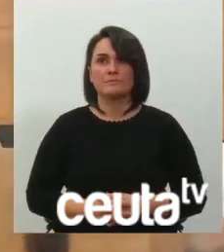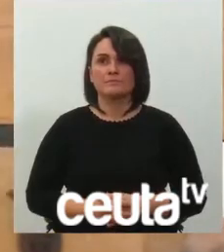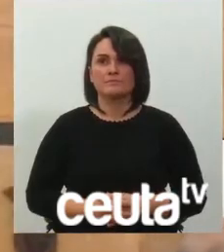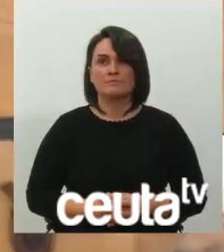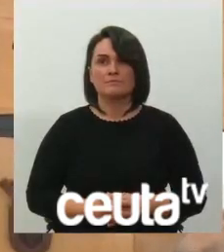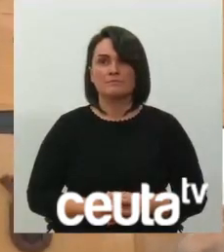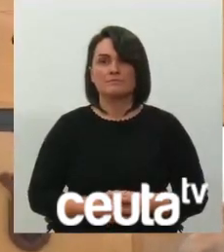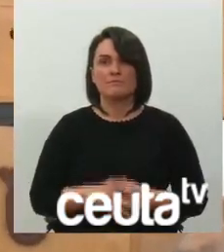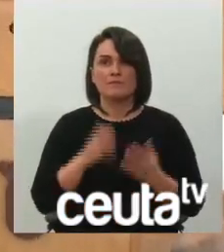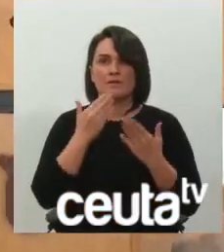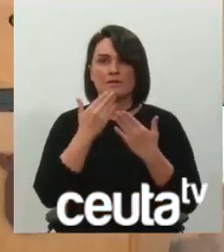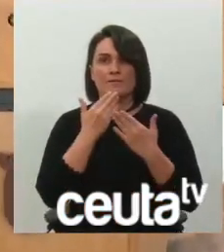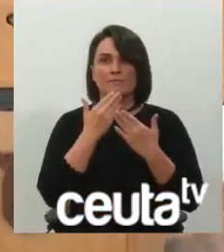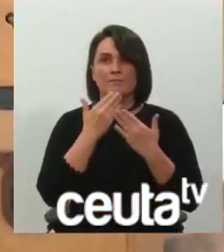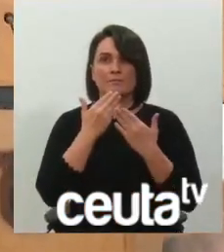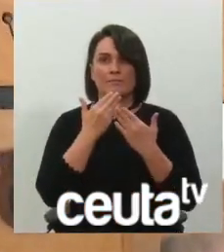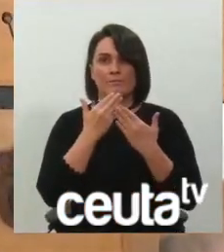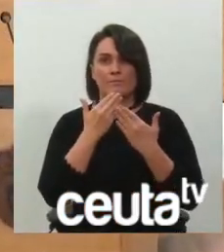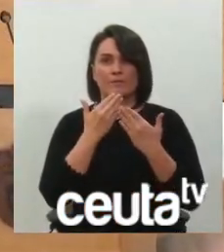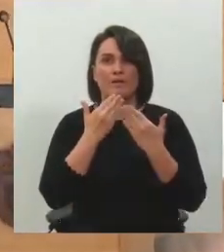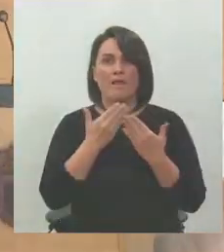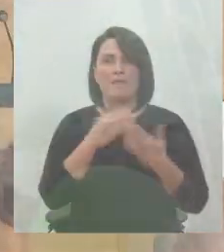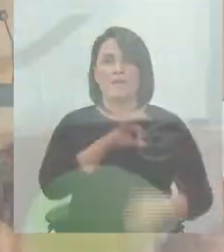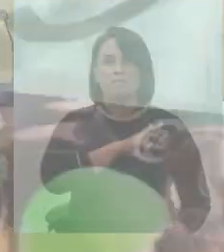muchas gracias señor secretario